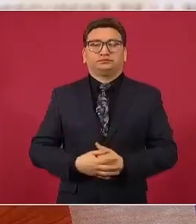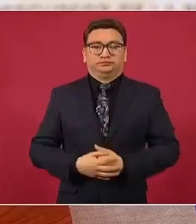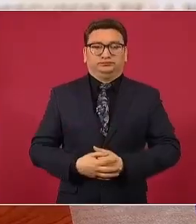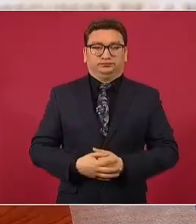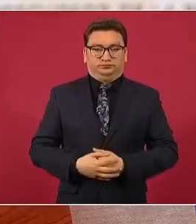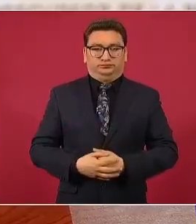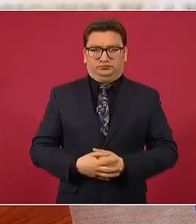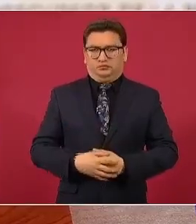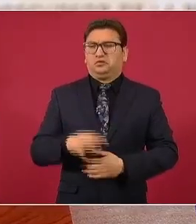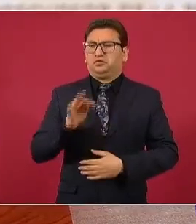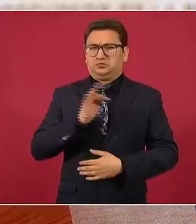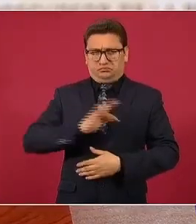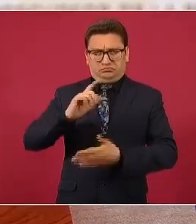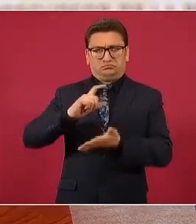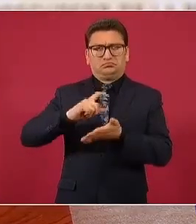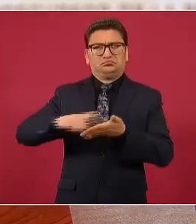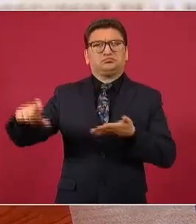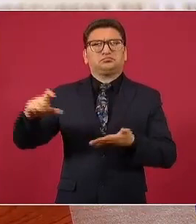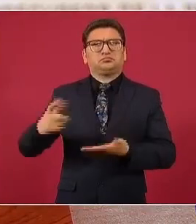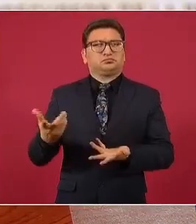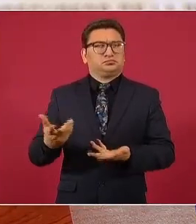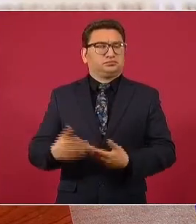y les compramos